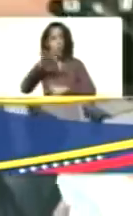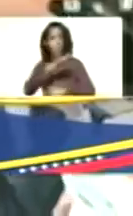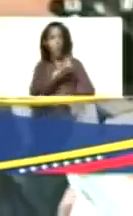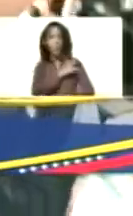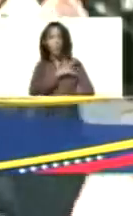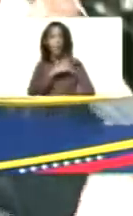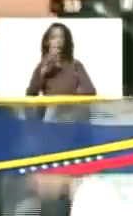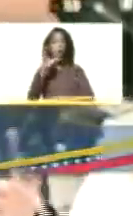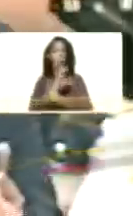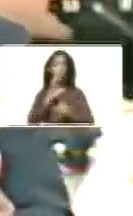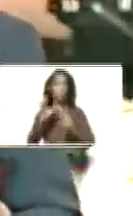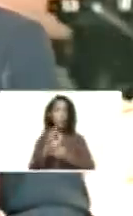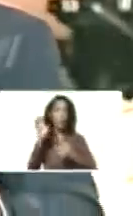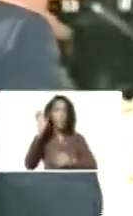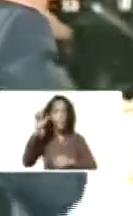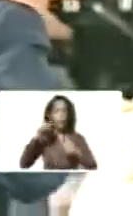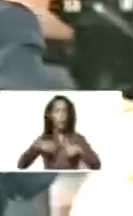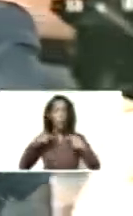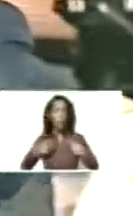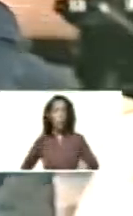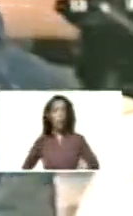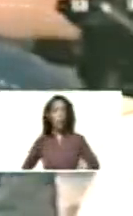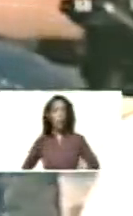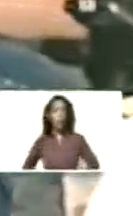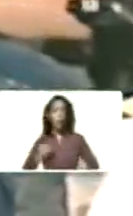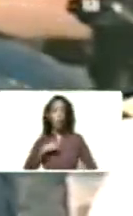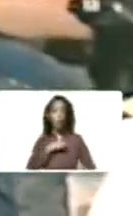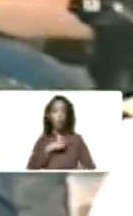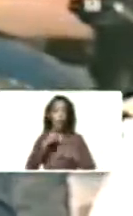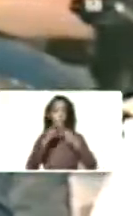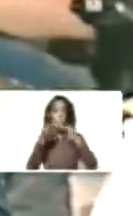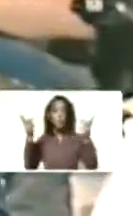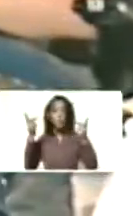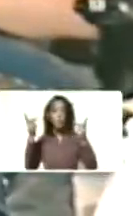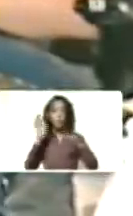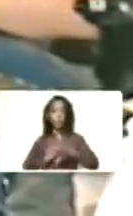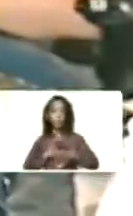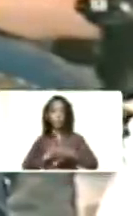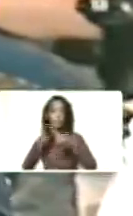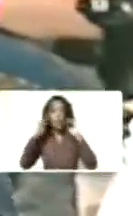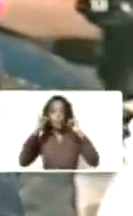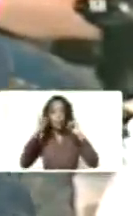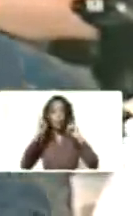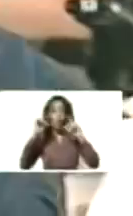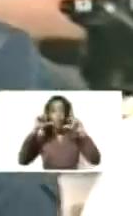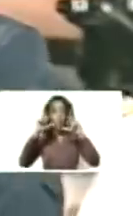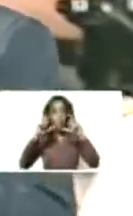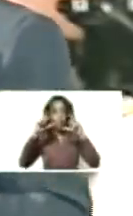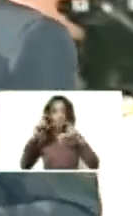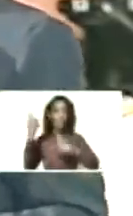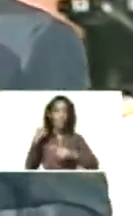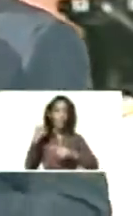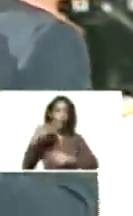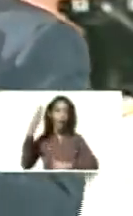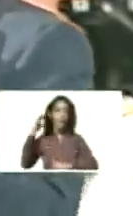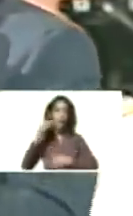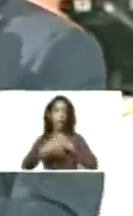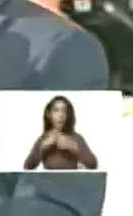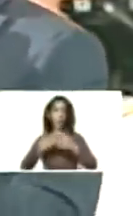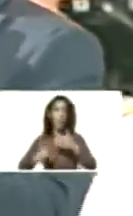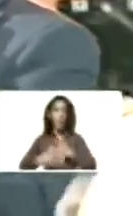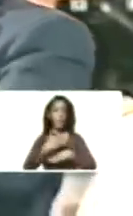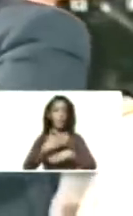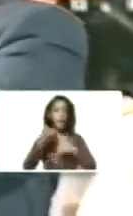patrimonio cultural de la humanidad. Y hemos difundido a propósito de este aniversario una cantidad de fotografías de los trabajos llevados adelante por la